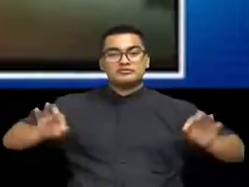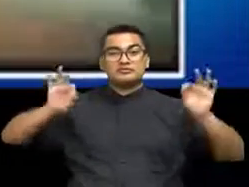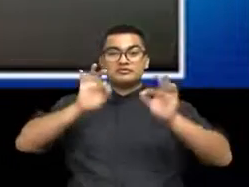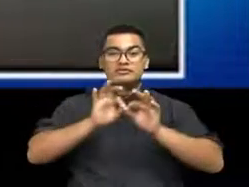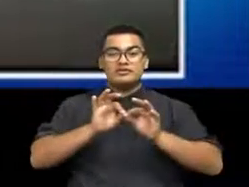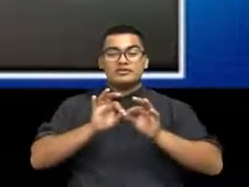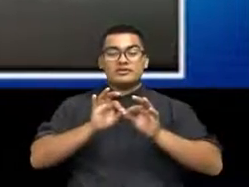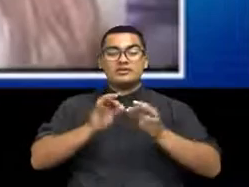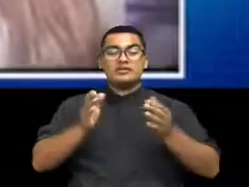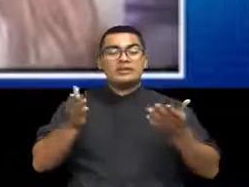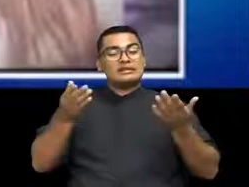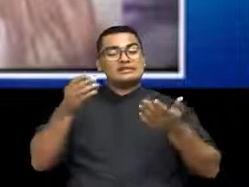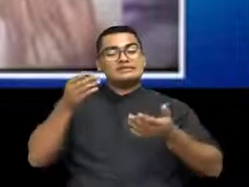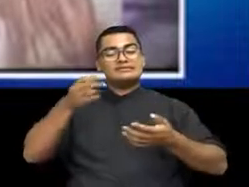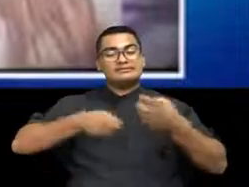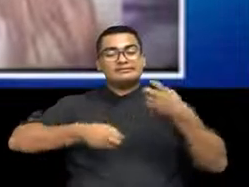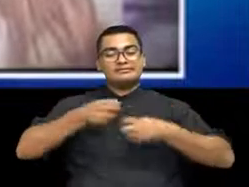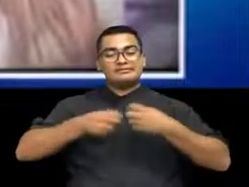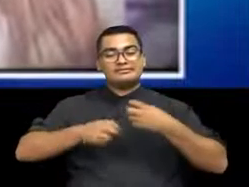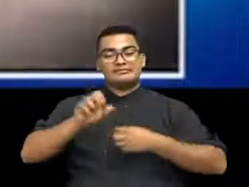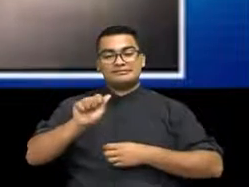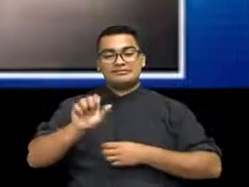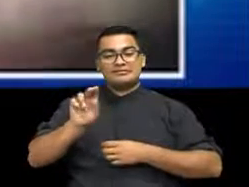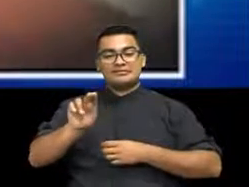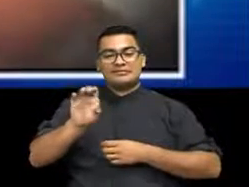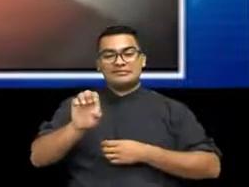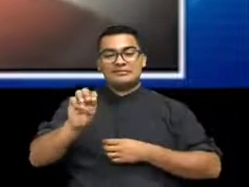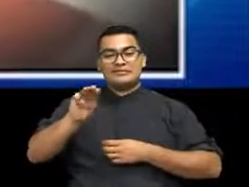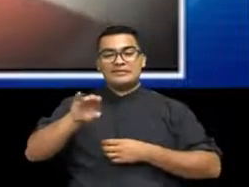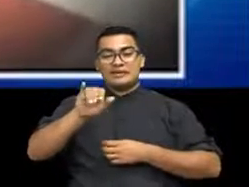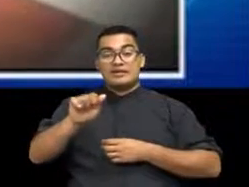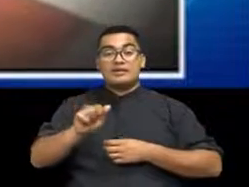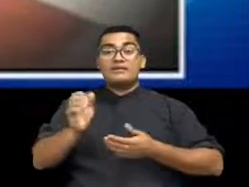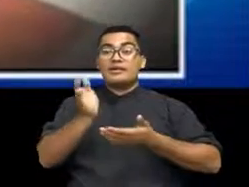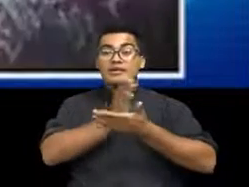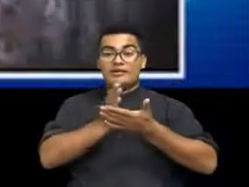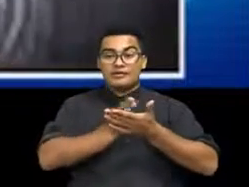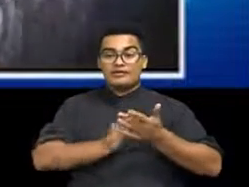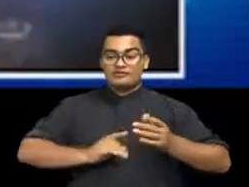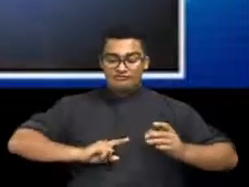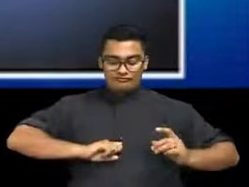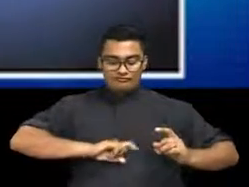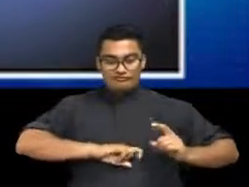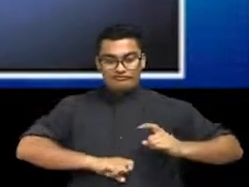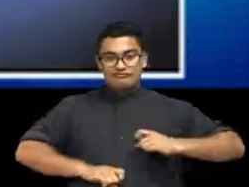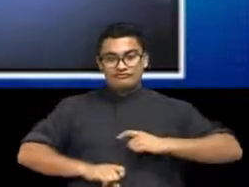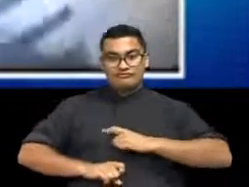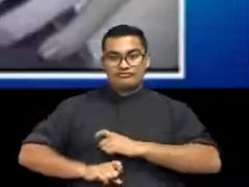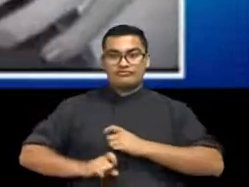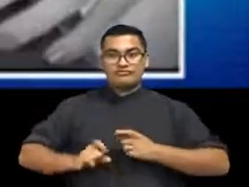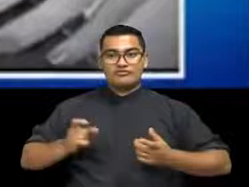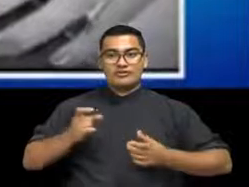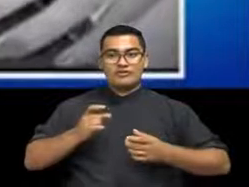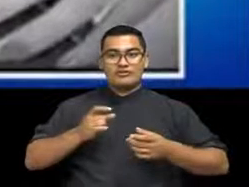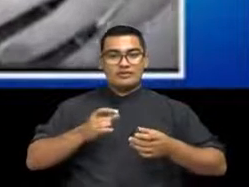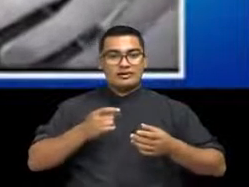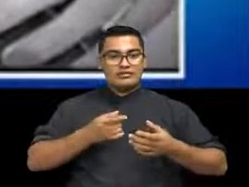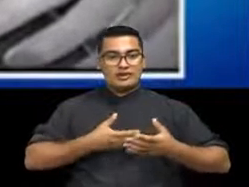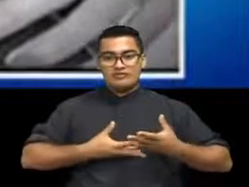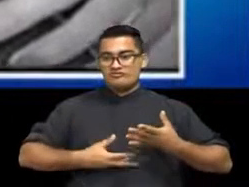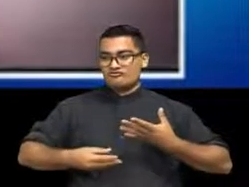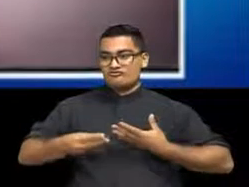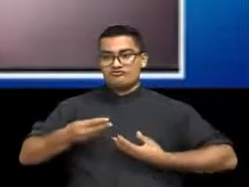importantes de las anemias, porque como ya me decía, hay parásitos que van calando o van destruyendo lo que es la